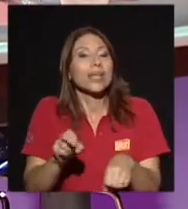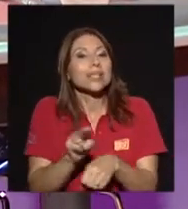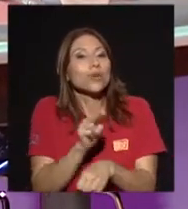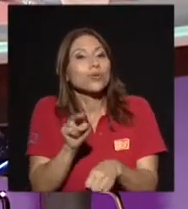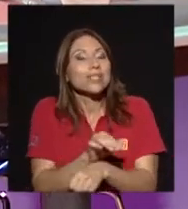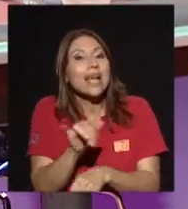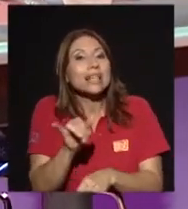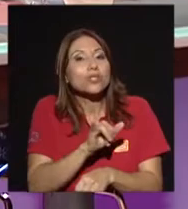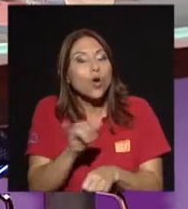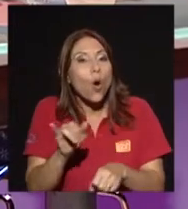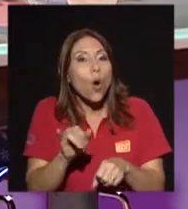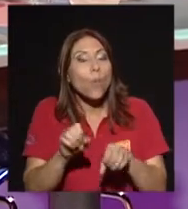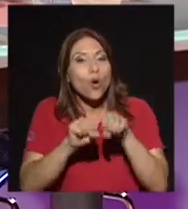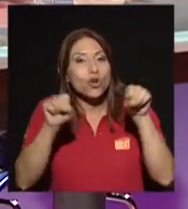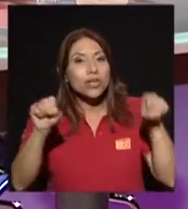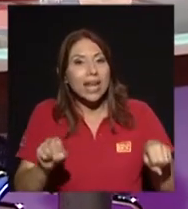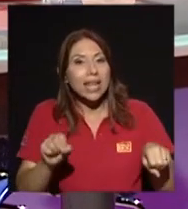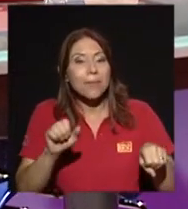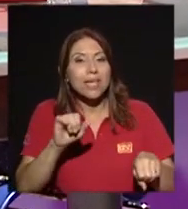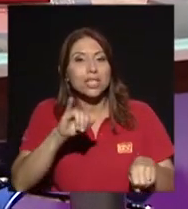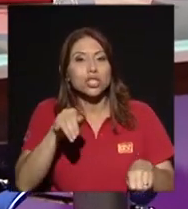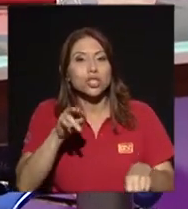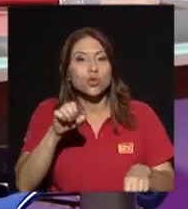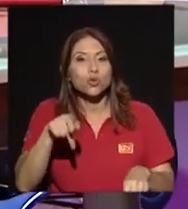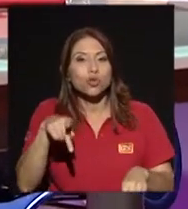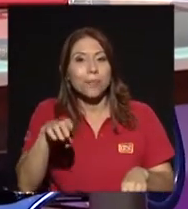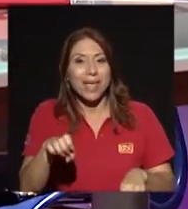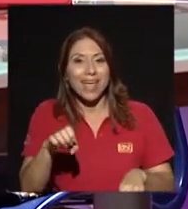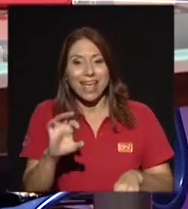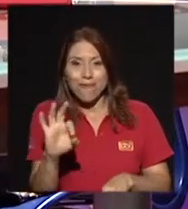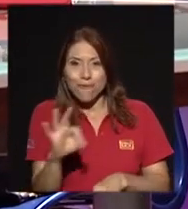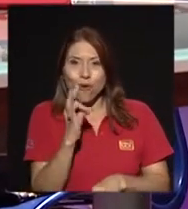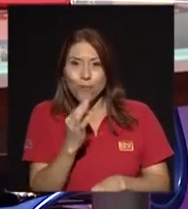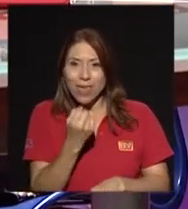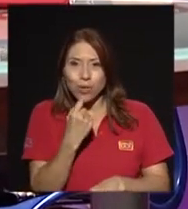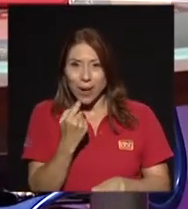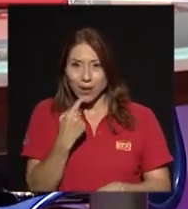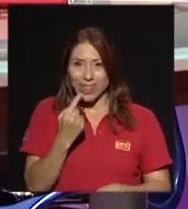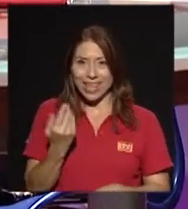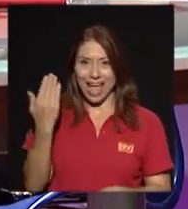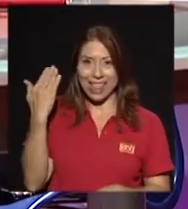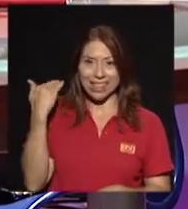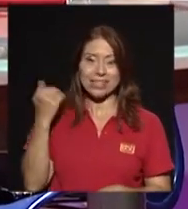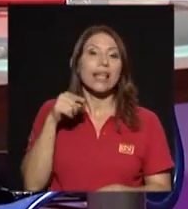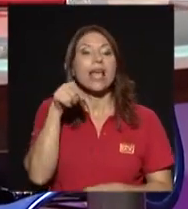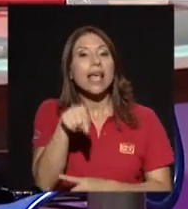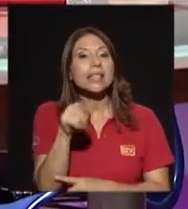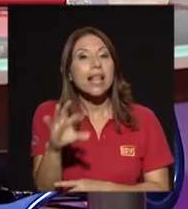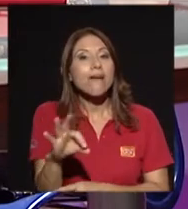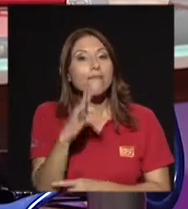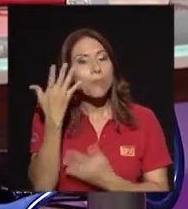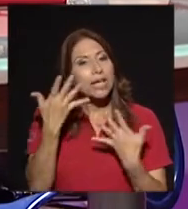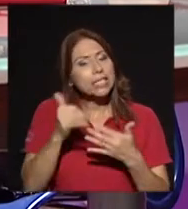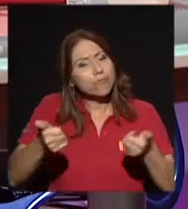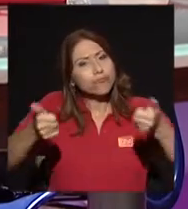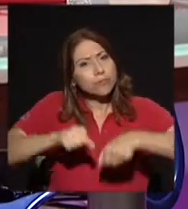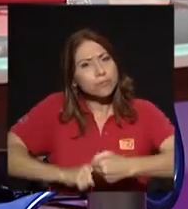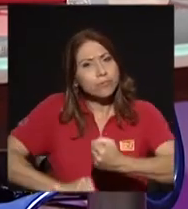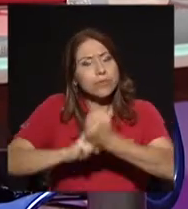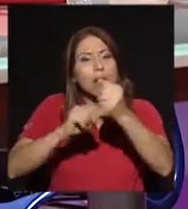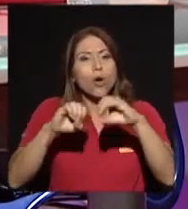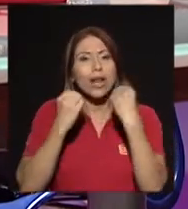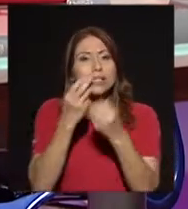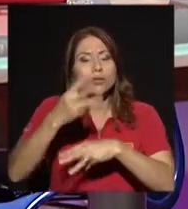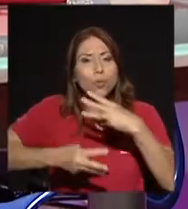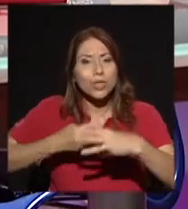como régimen Yuspe, que es esta forma de tomarlo, ¿verdad? Que es un método que incluso ha sido avalado por la Organización Mundial de la